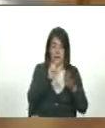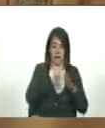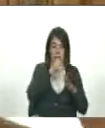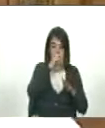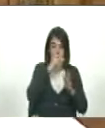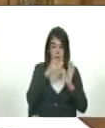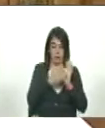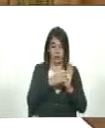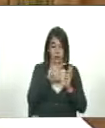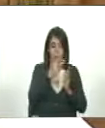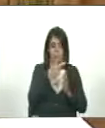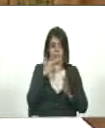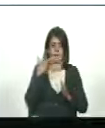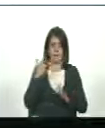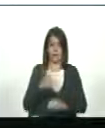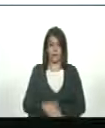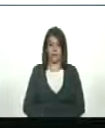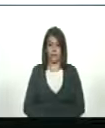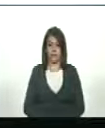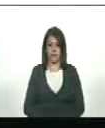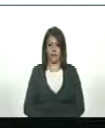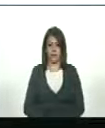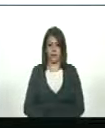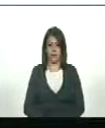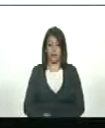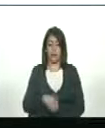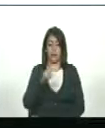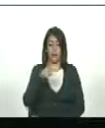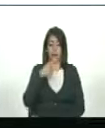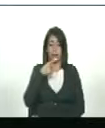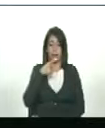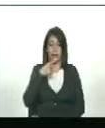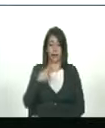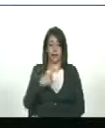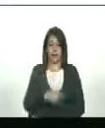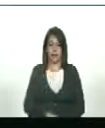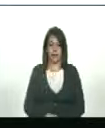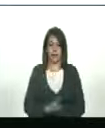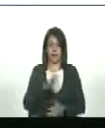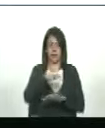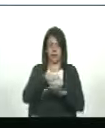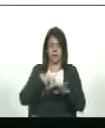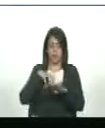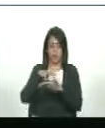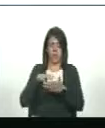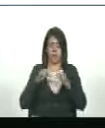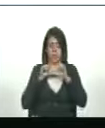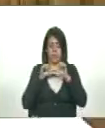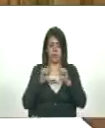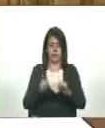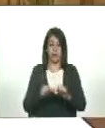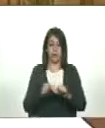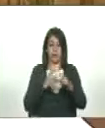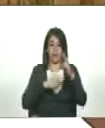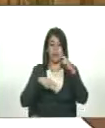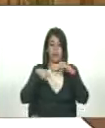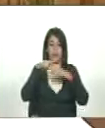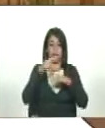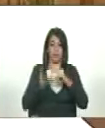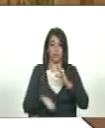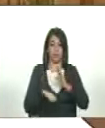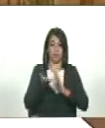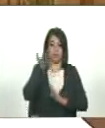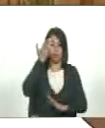del año 2023. Y como decía, la agricultura ha mantenido un sólido nivel de